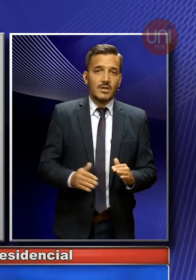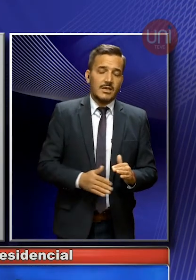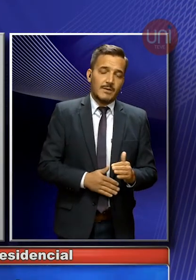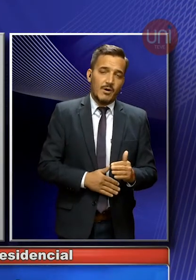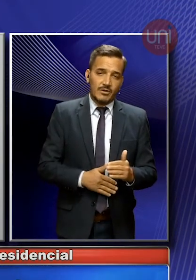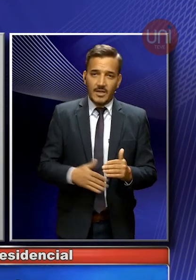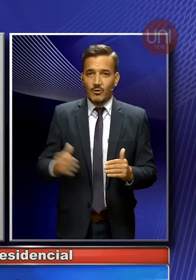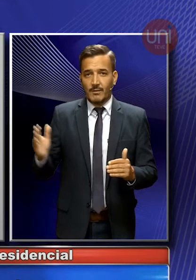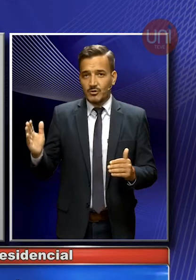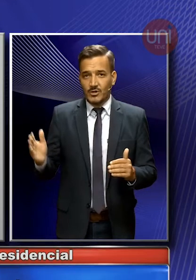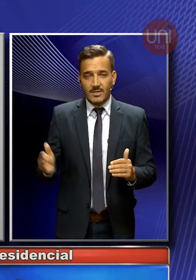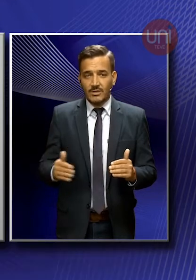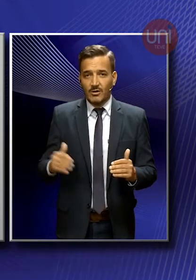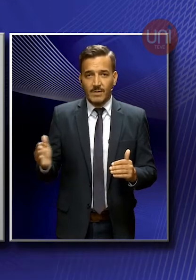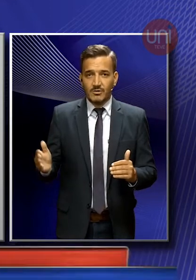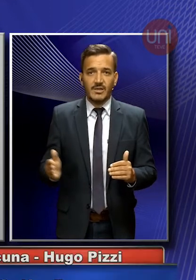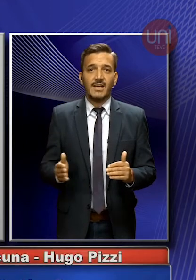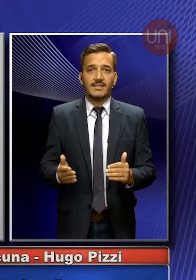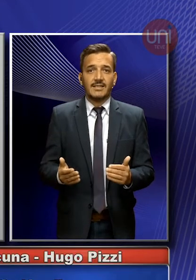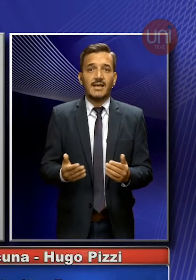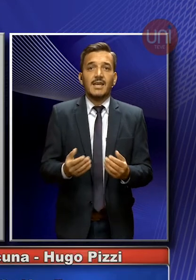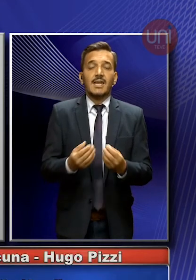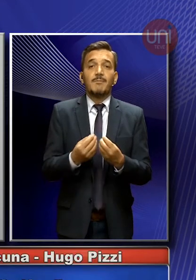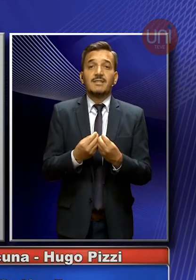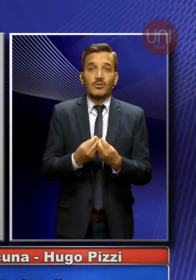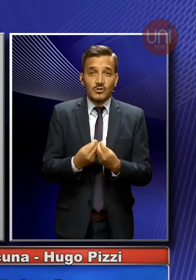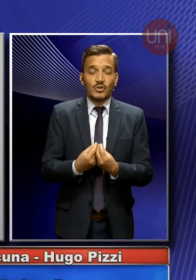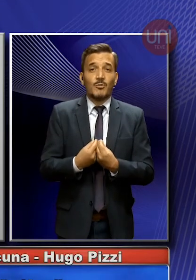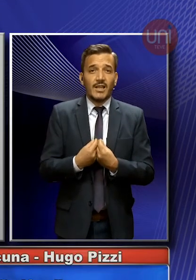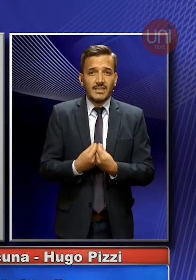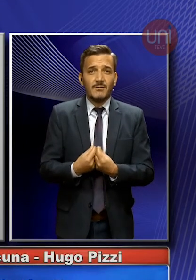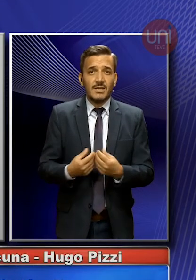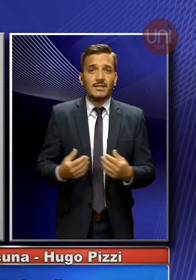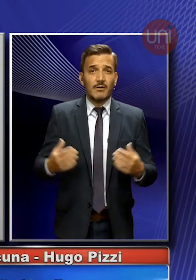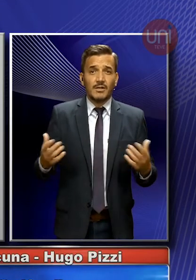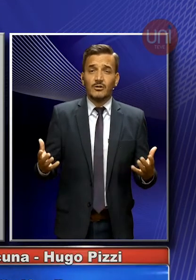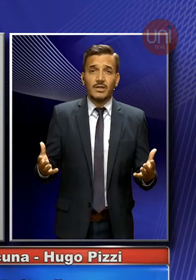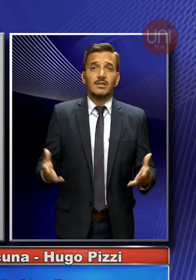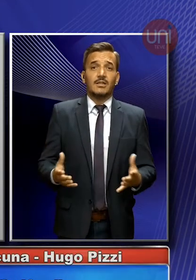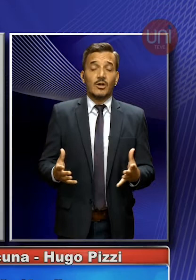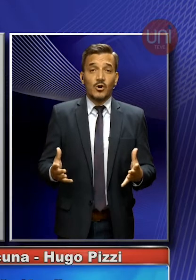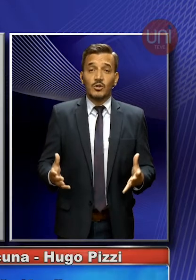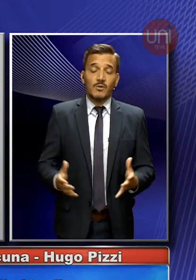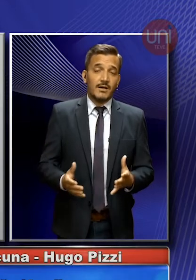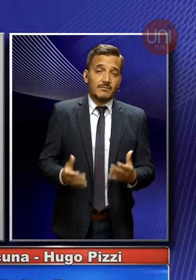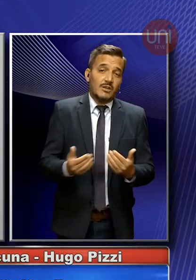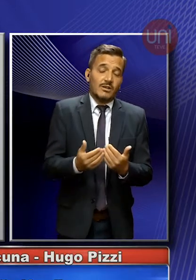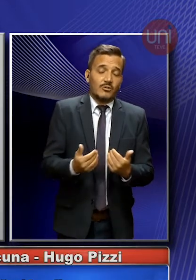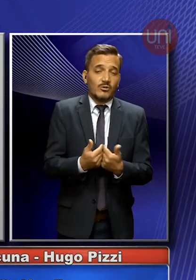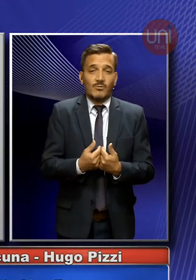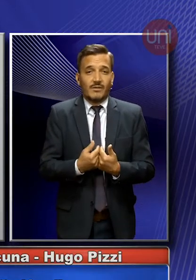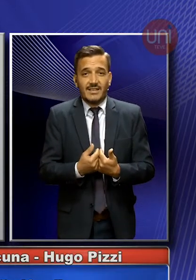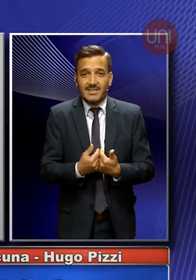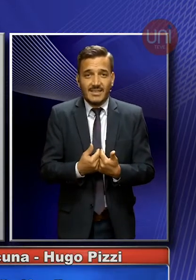y después, bueno, sabemos lo que pasó con la segunda ola y la posibilidad de la tercera. ¿Qué pasa con nosotros? Porque aquí también, hablando de Córdoba, digo, Córdoba